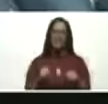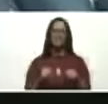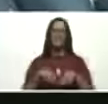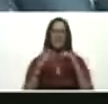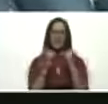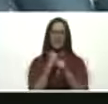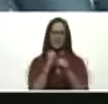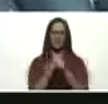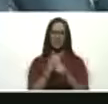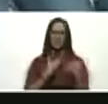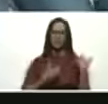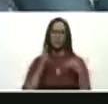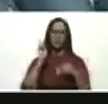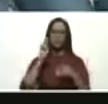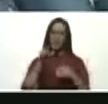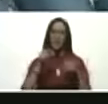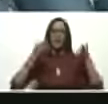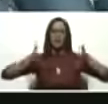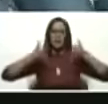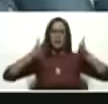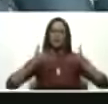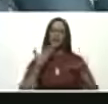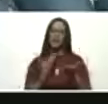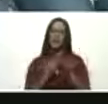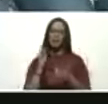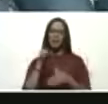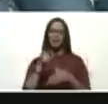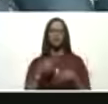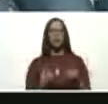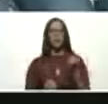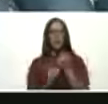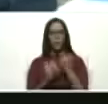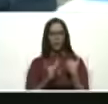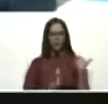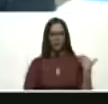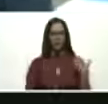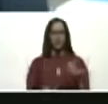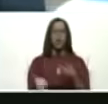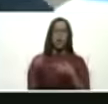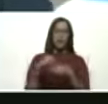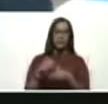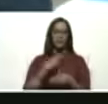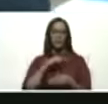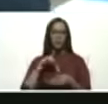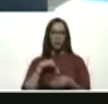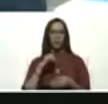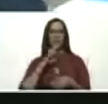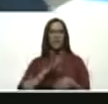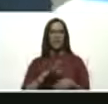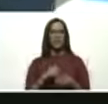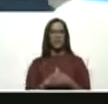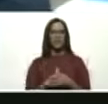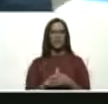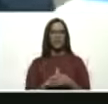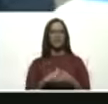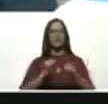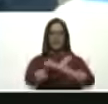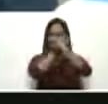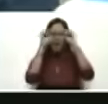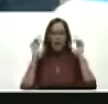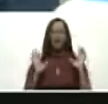que usted ha orientado, gracias a su apoyo, presidente. Además de eso, nosotros estamos